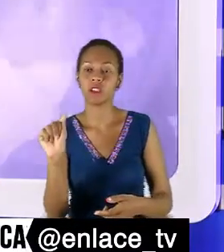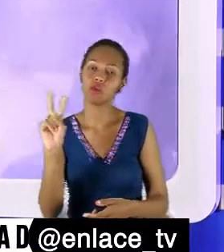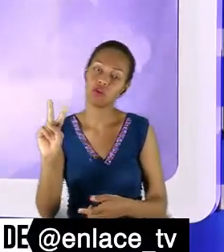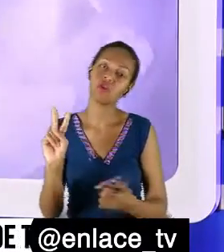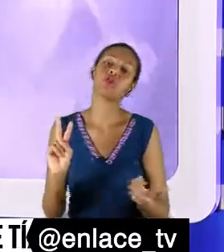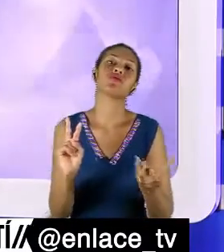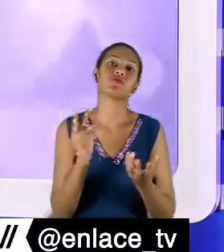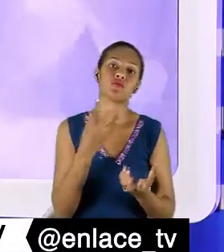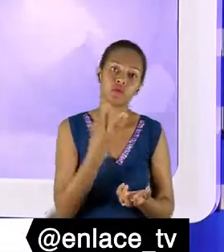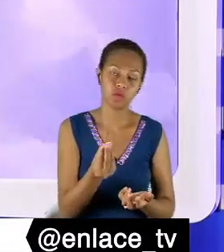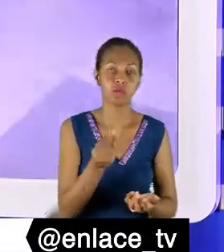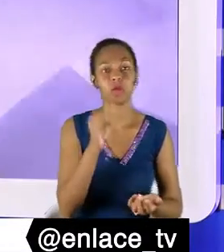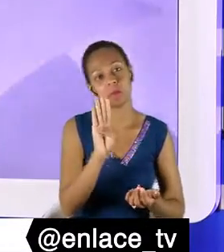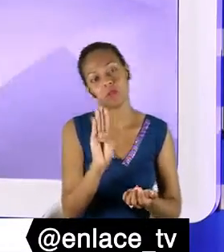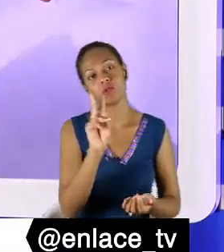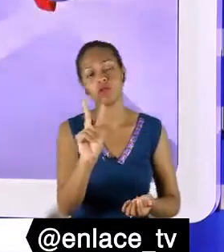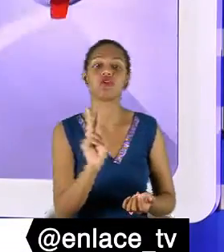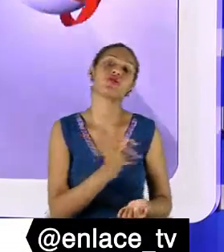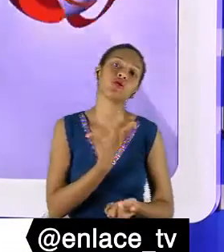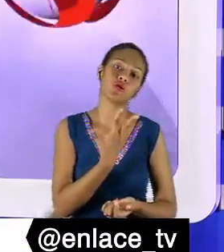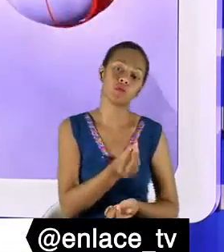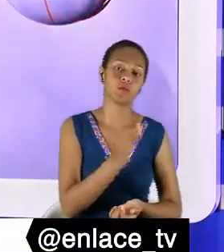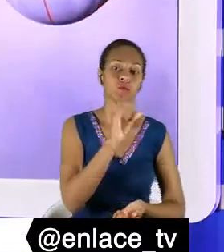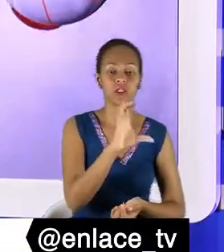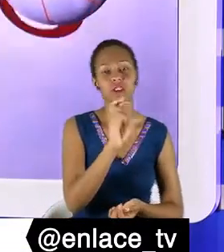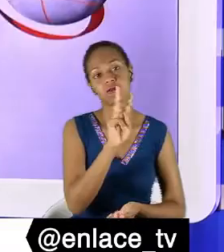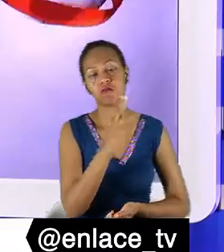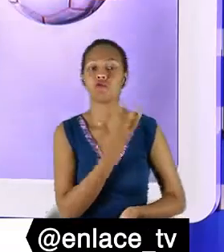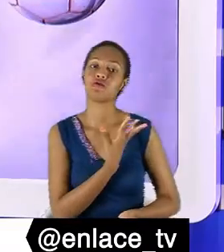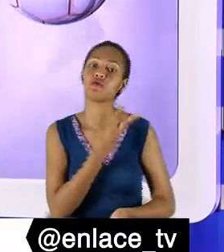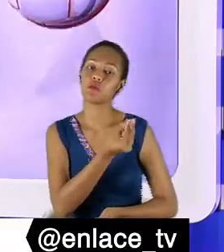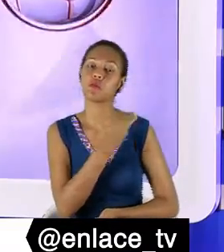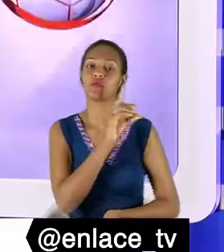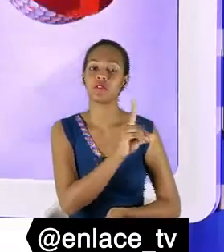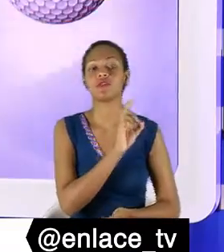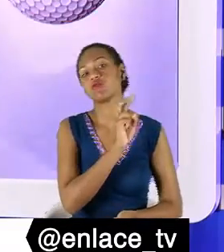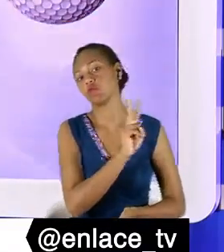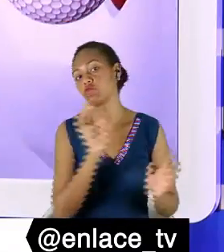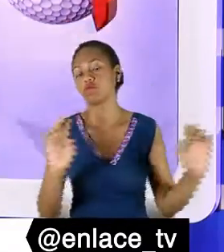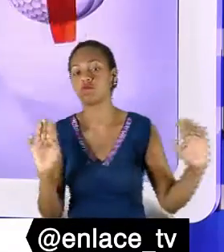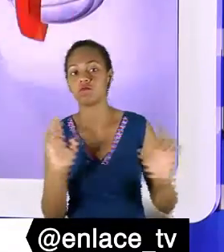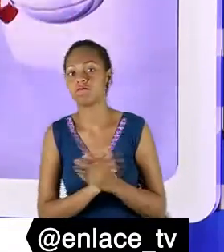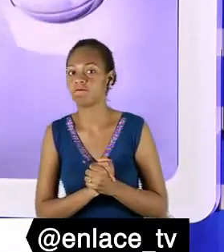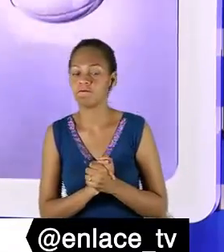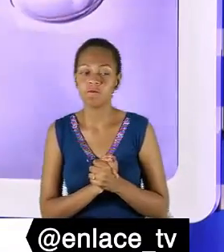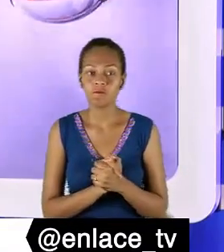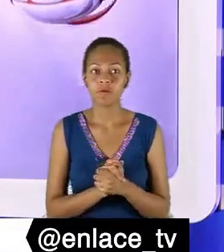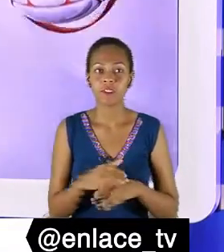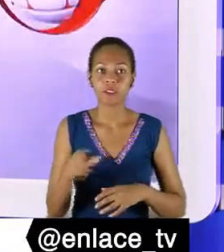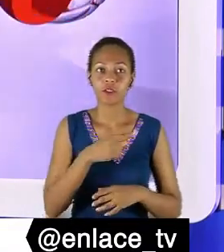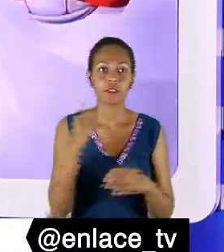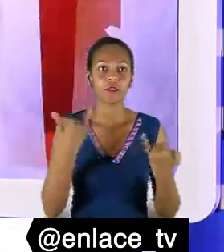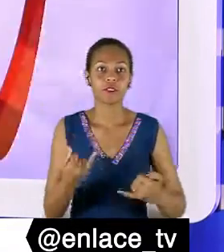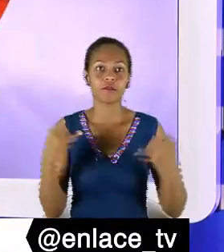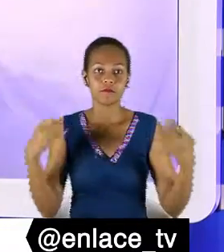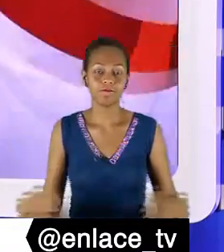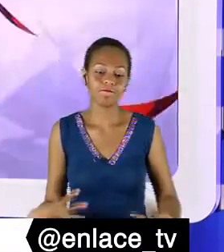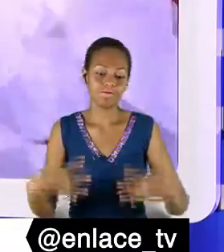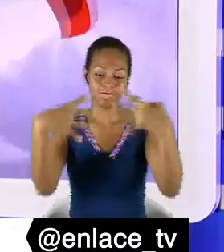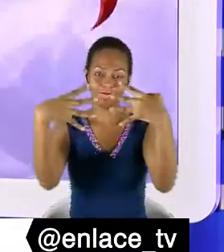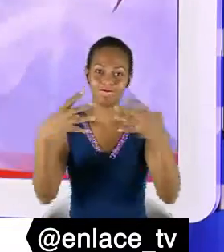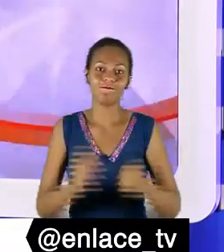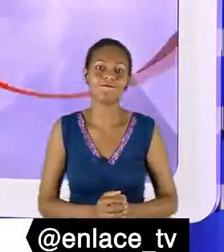2 por el D. Día de descanso, pero ya preparándose las diferentes selecciones para lo que se viene, la etapa de cuartos de final. Saludamos